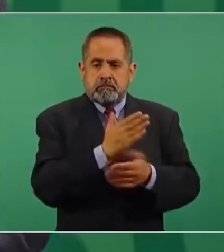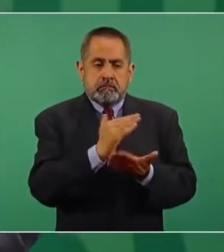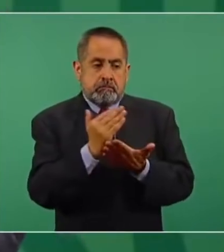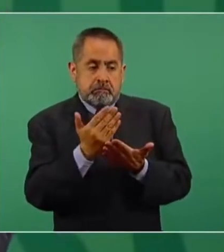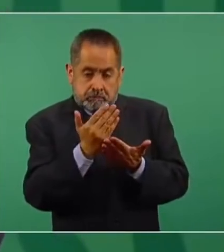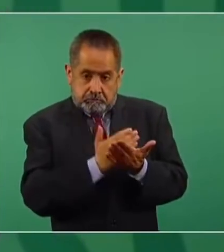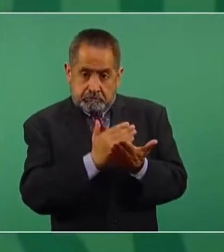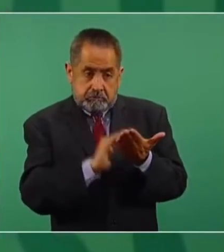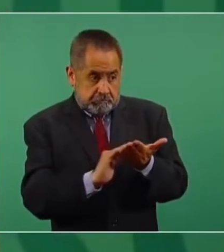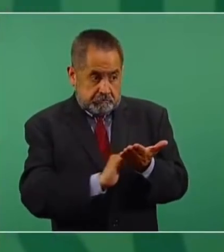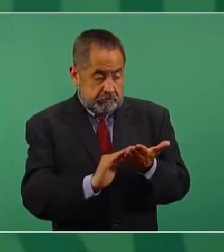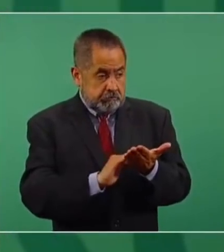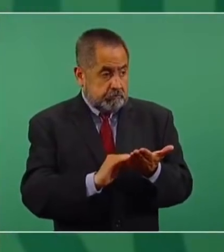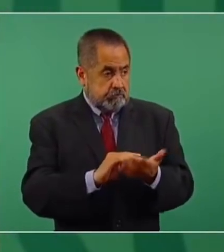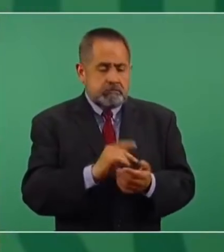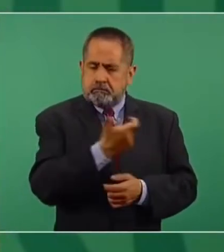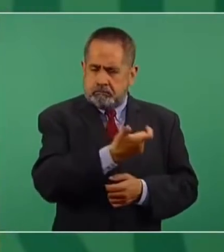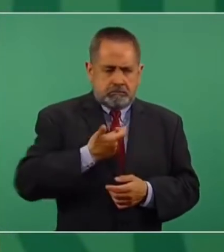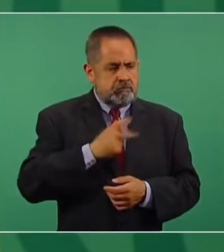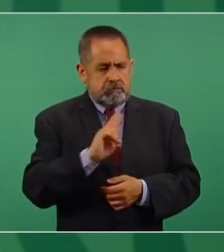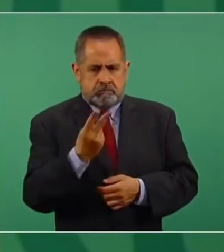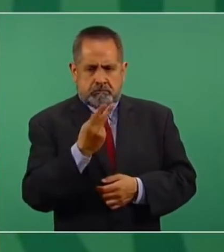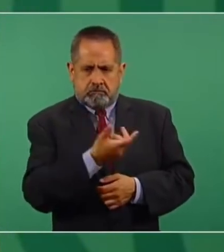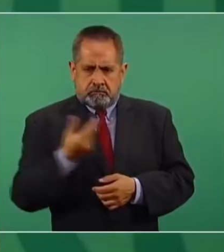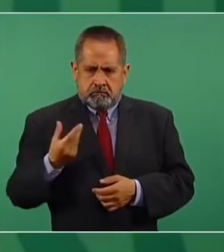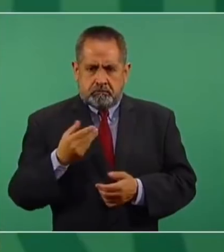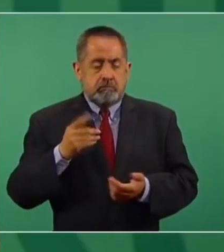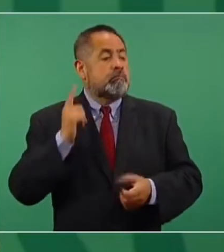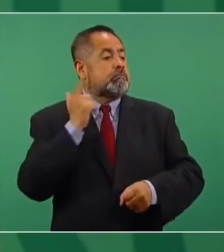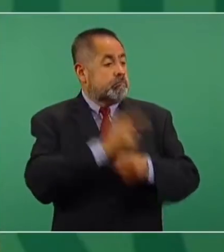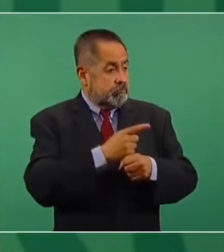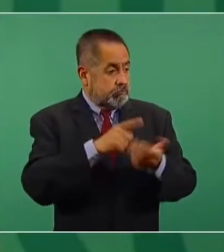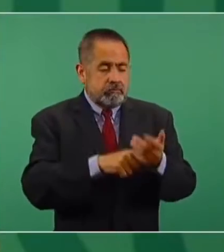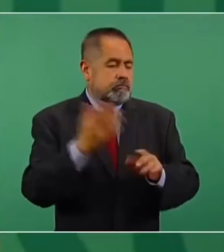se demuestre que hubo corrupción,